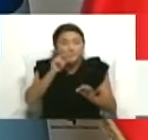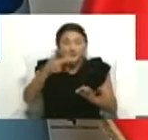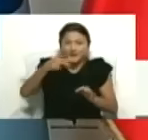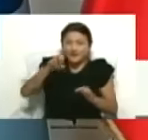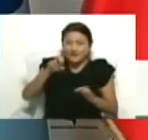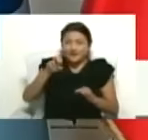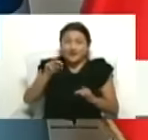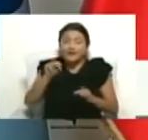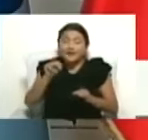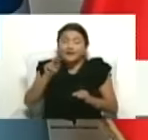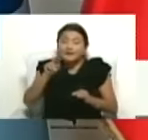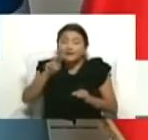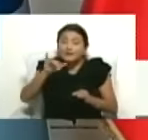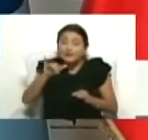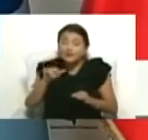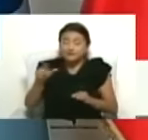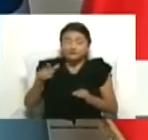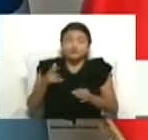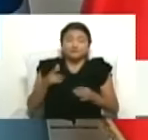dirigían acciones